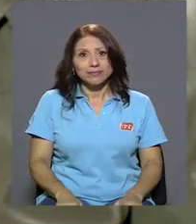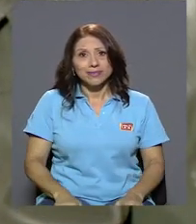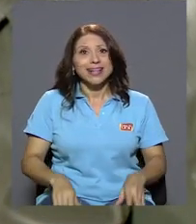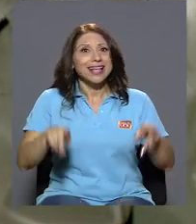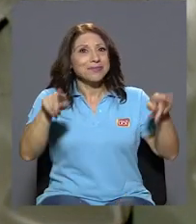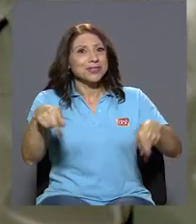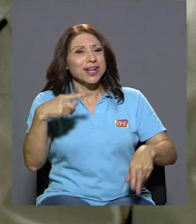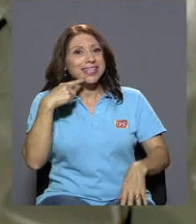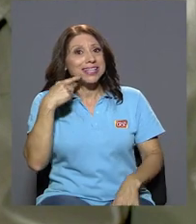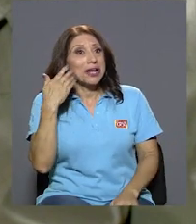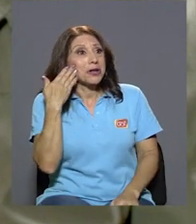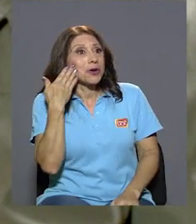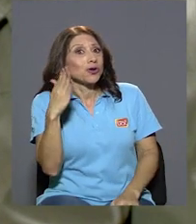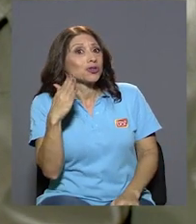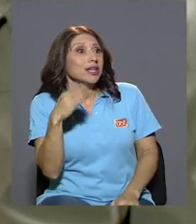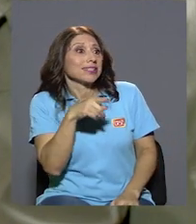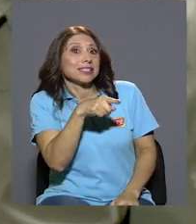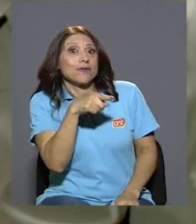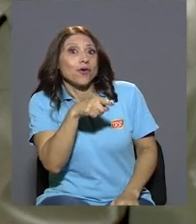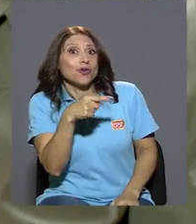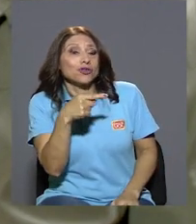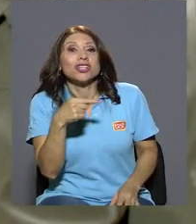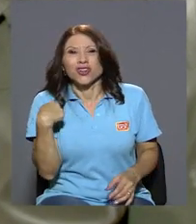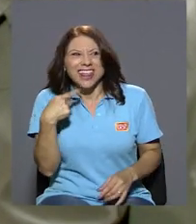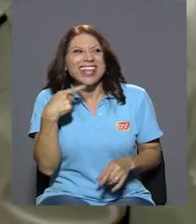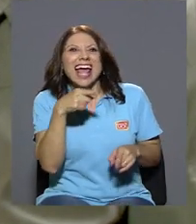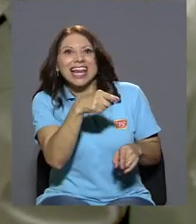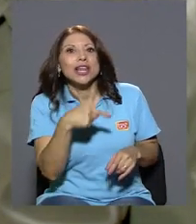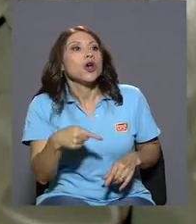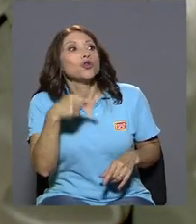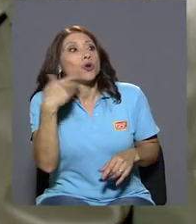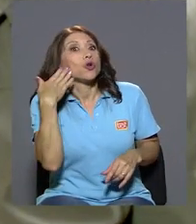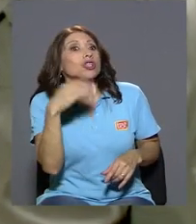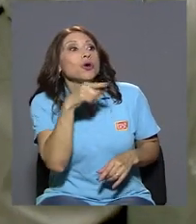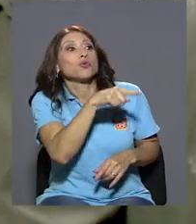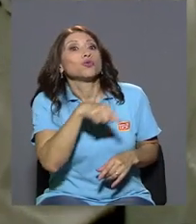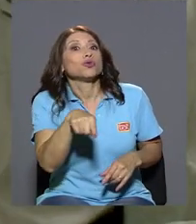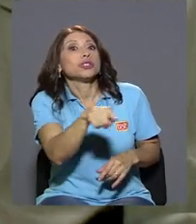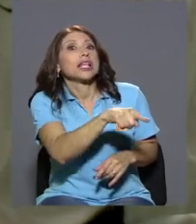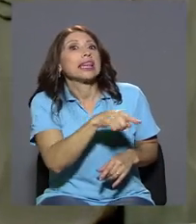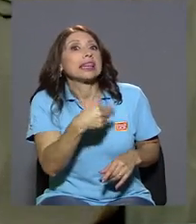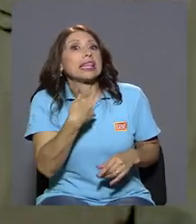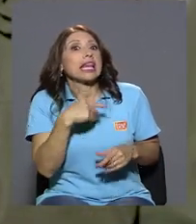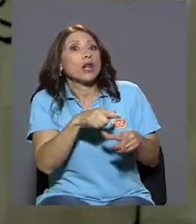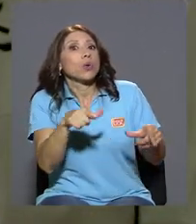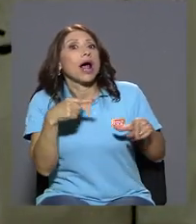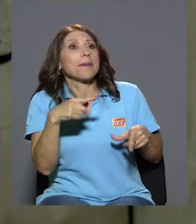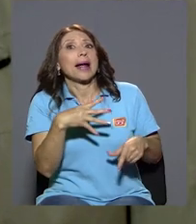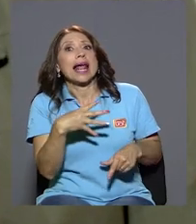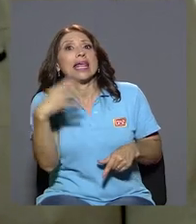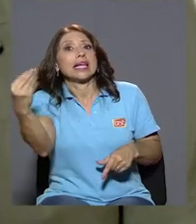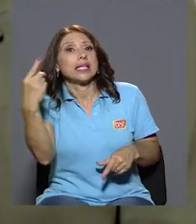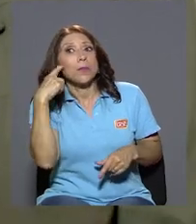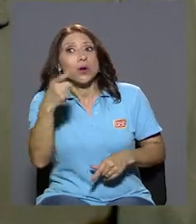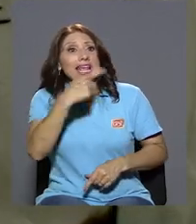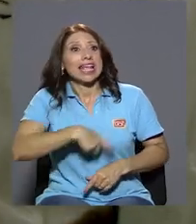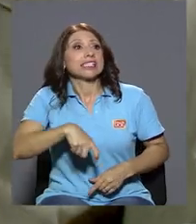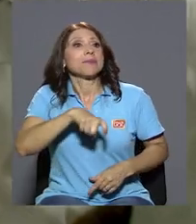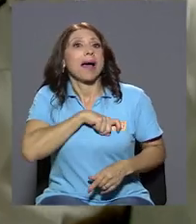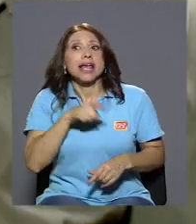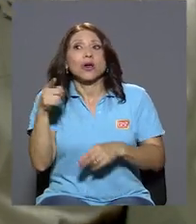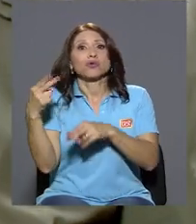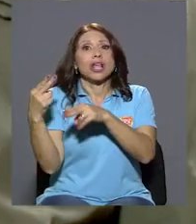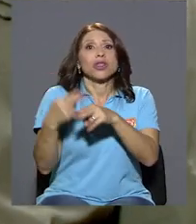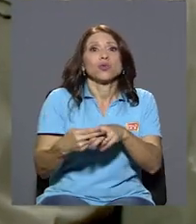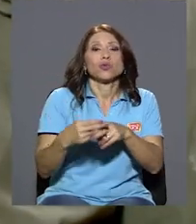vos tenés donde irte porque en españa sos un de poco que no hay ninguna posibilidad de que